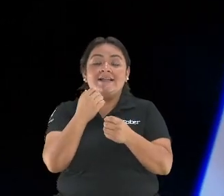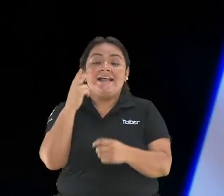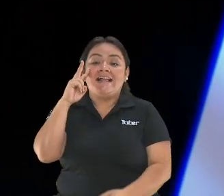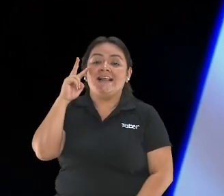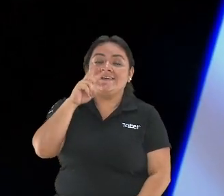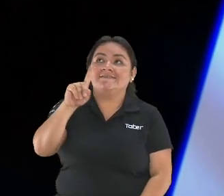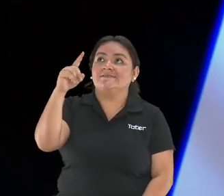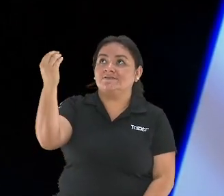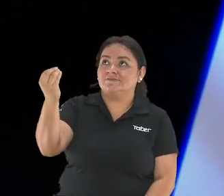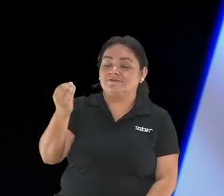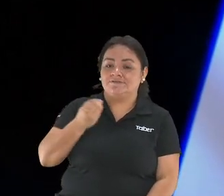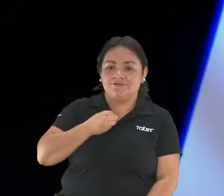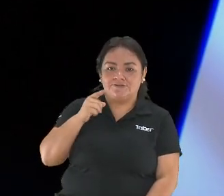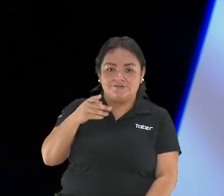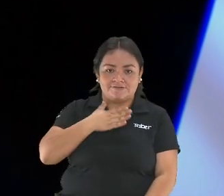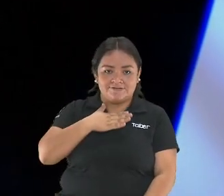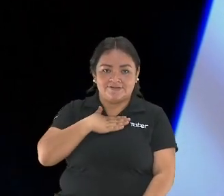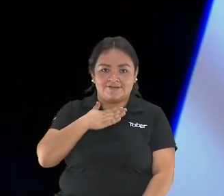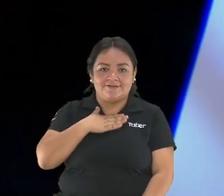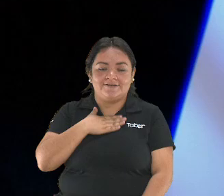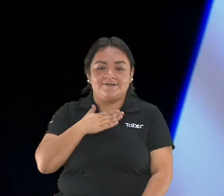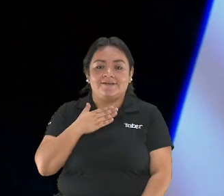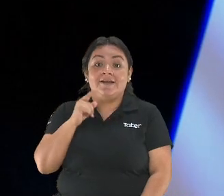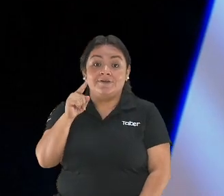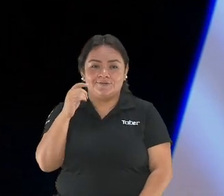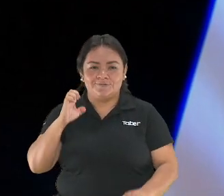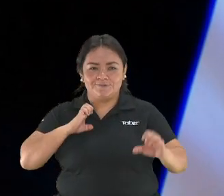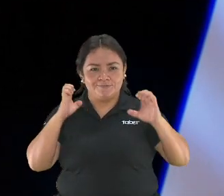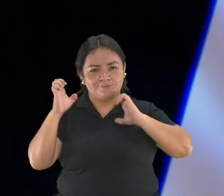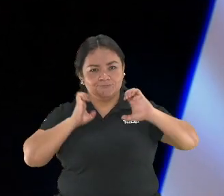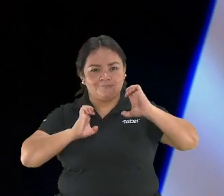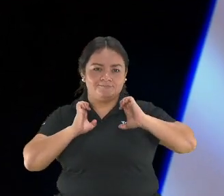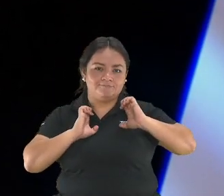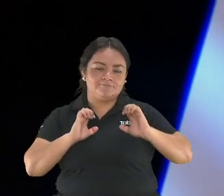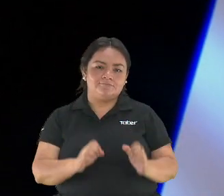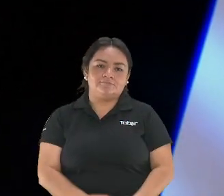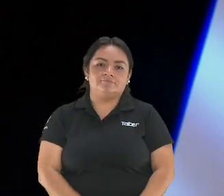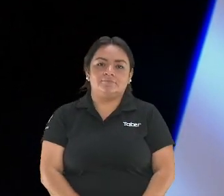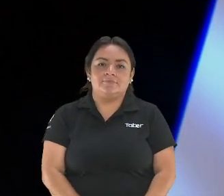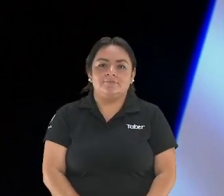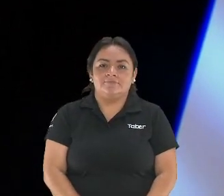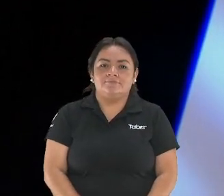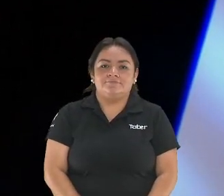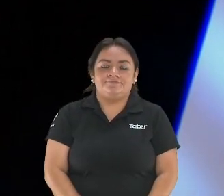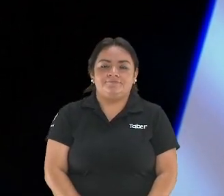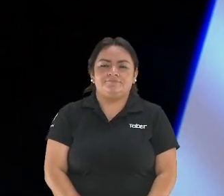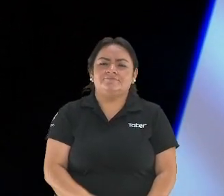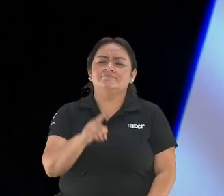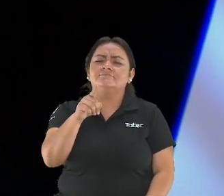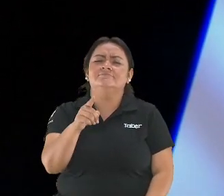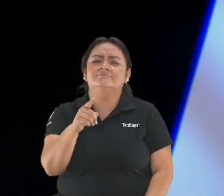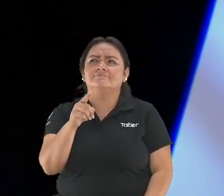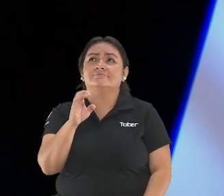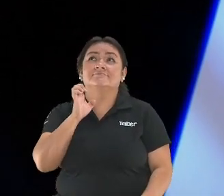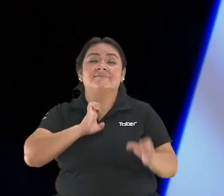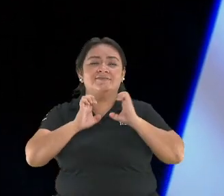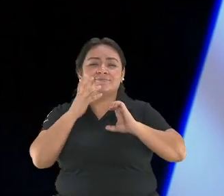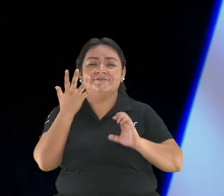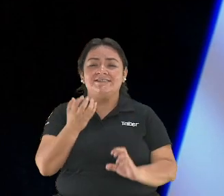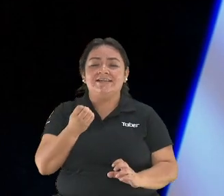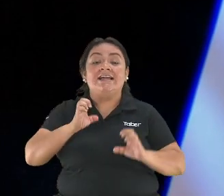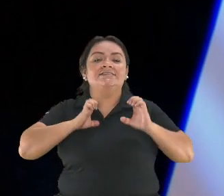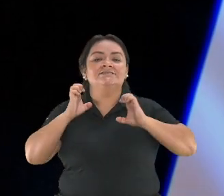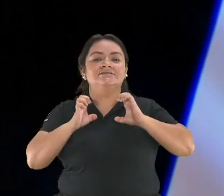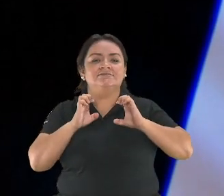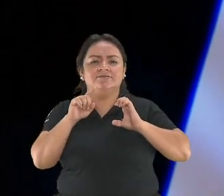la visión de dios lo que dios quiere en tu motivación qué te motiva todos los días